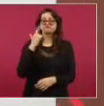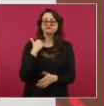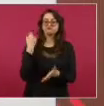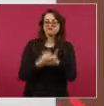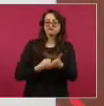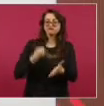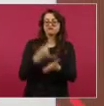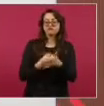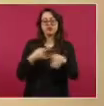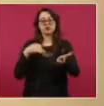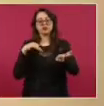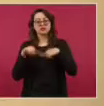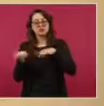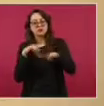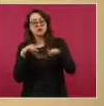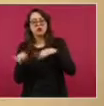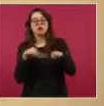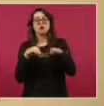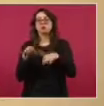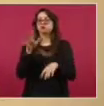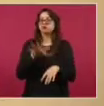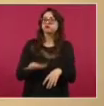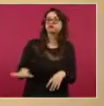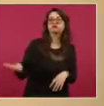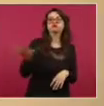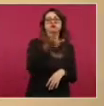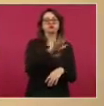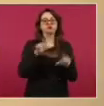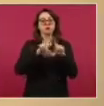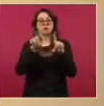paz laboral a nuestro país.